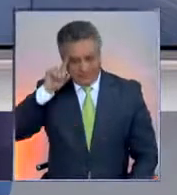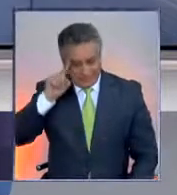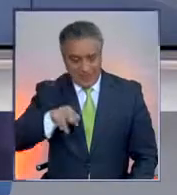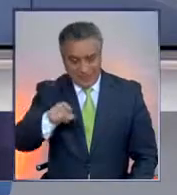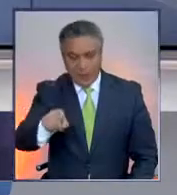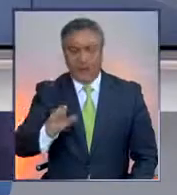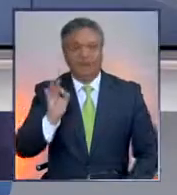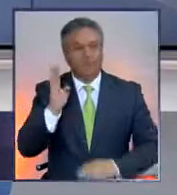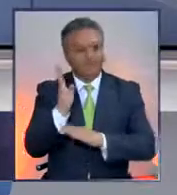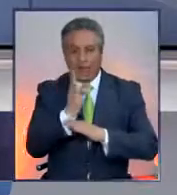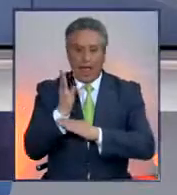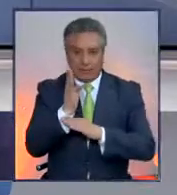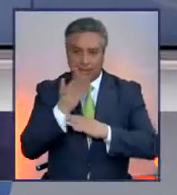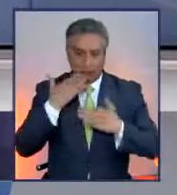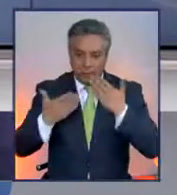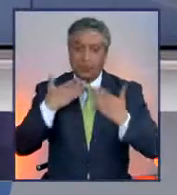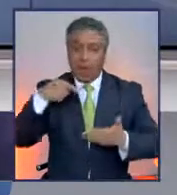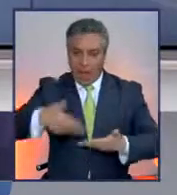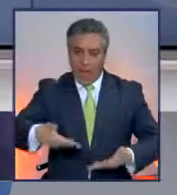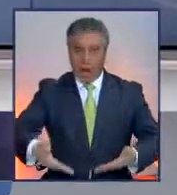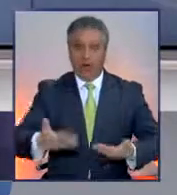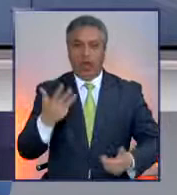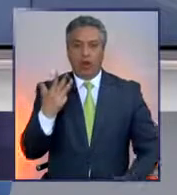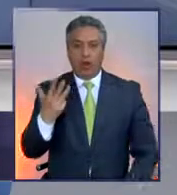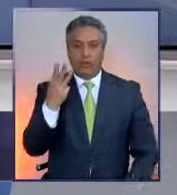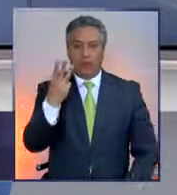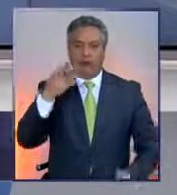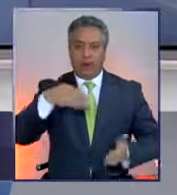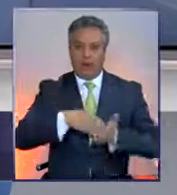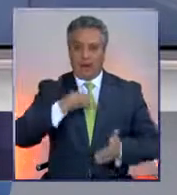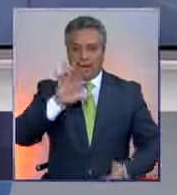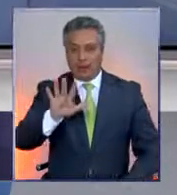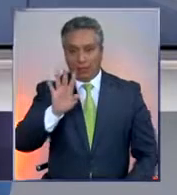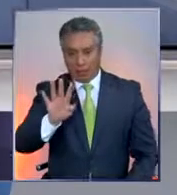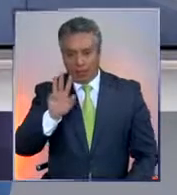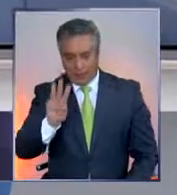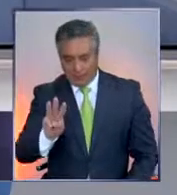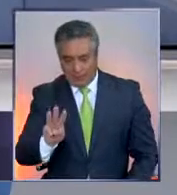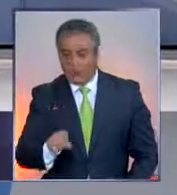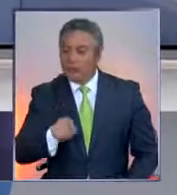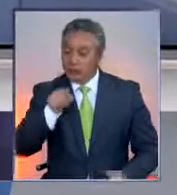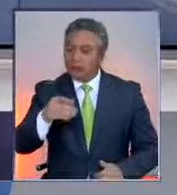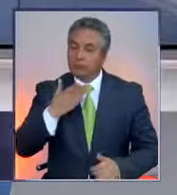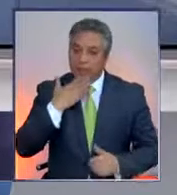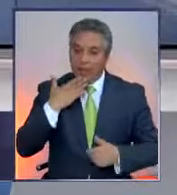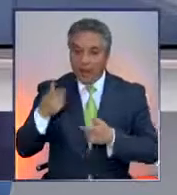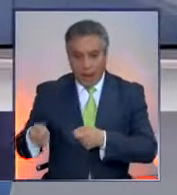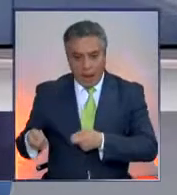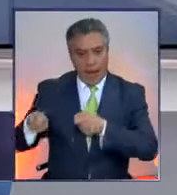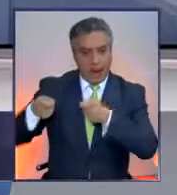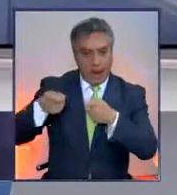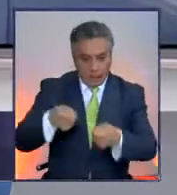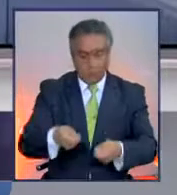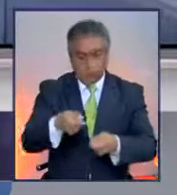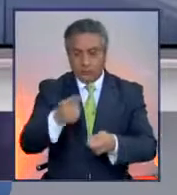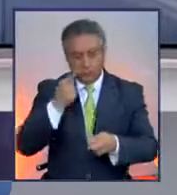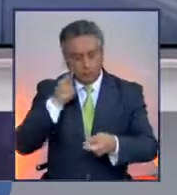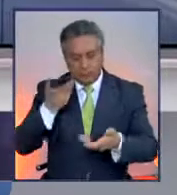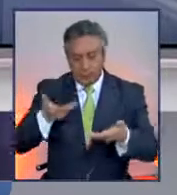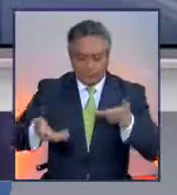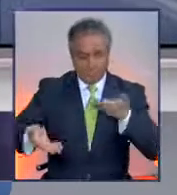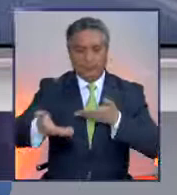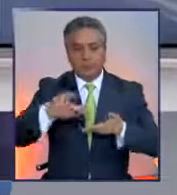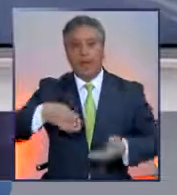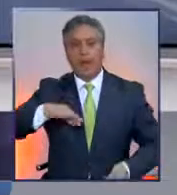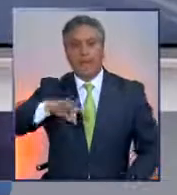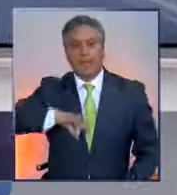básica solidaria, que hoy está en 93.000 pesos y fracción, y el aporte previsional solidario que complementa las